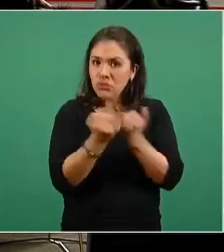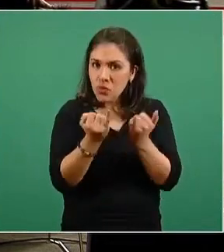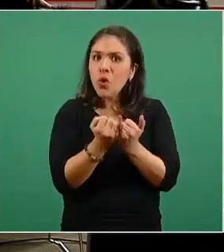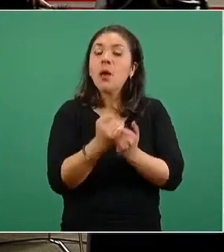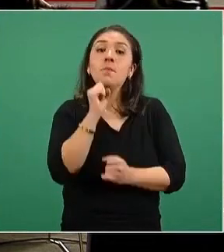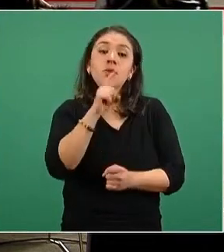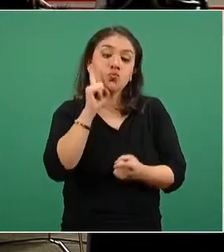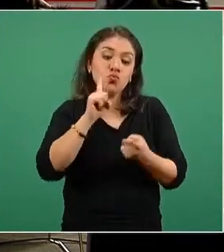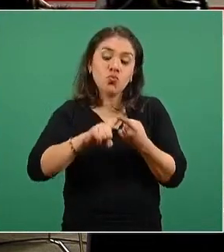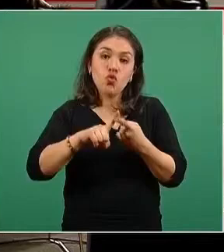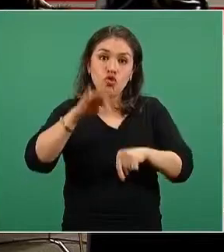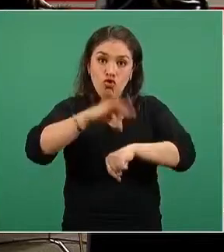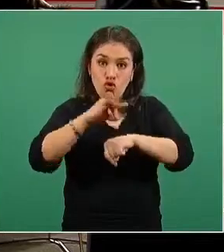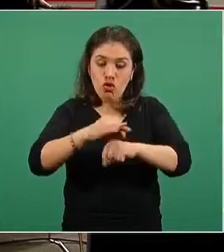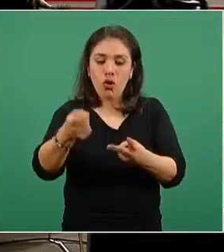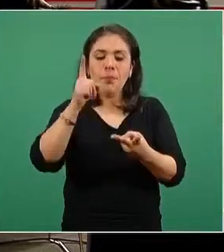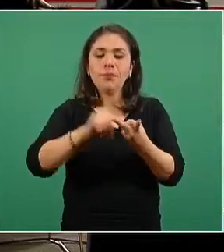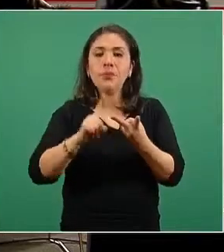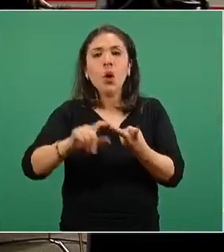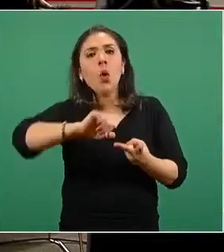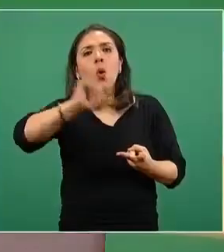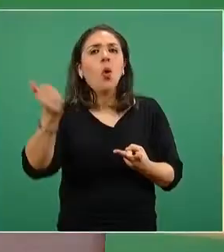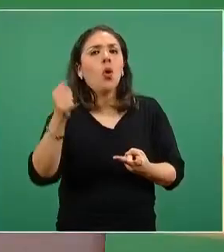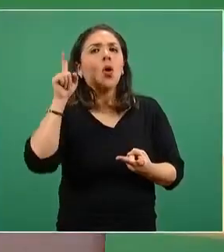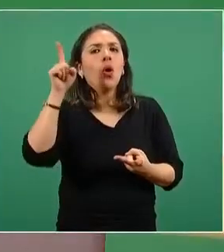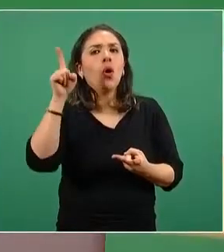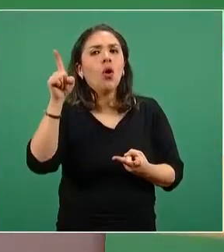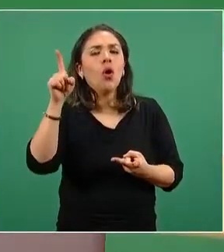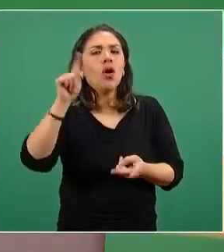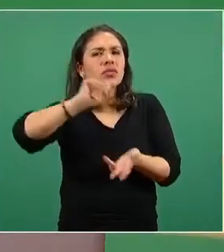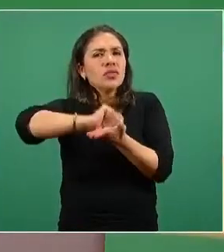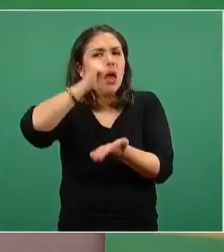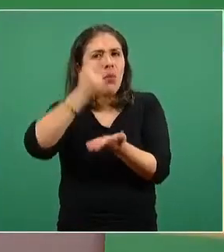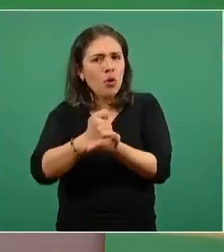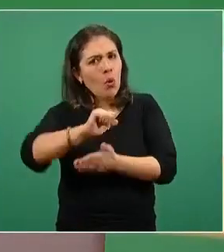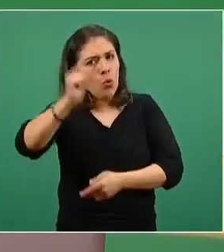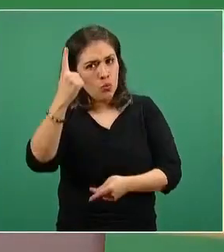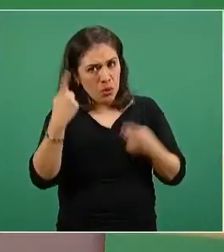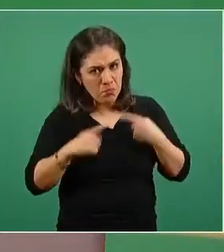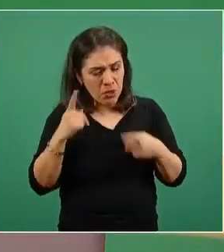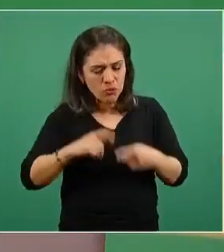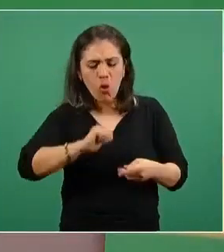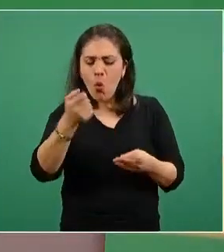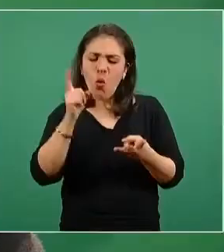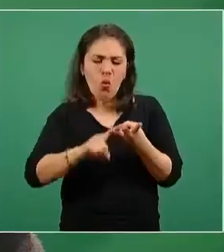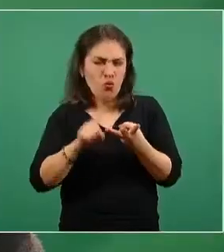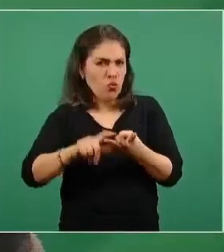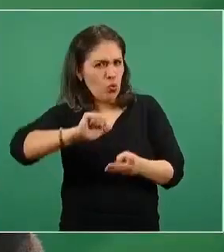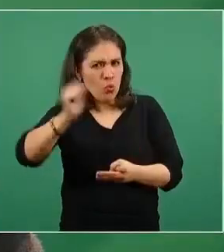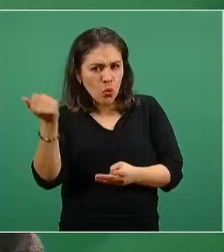esta doctora, un caso que se presentó en Tamaulipas y otro más,